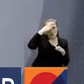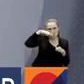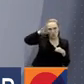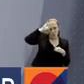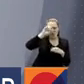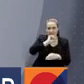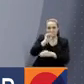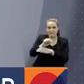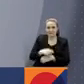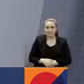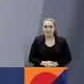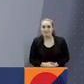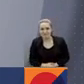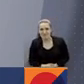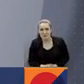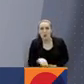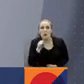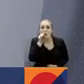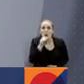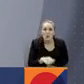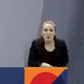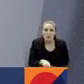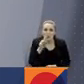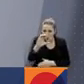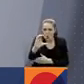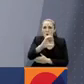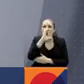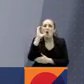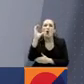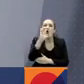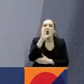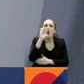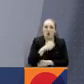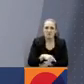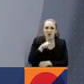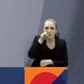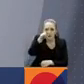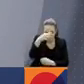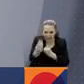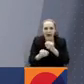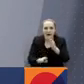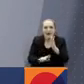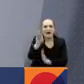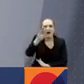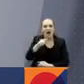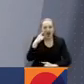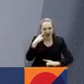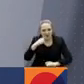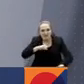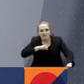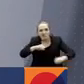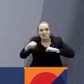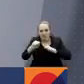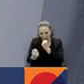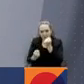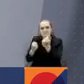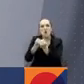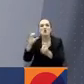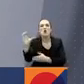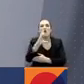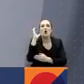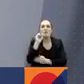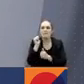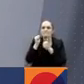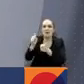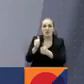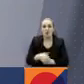El día que tú logres que Colombia, o le hables al pueblo colombiano y tú te pongas en el pellejo del pueblo colombiano en una canción y no te